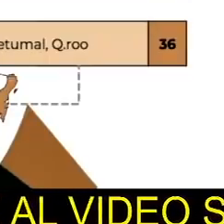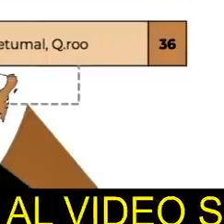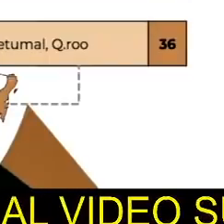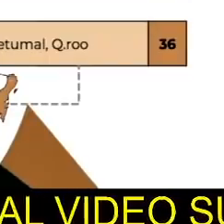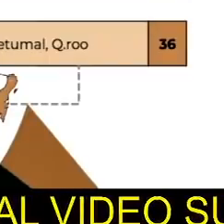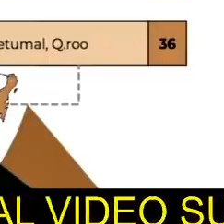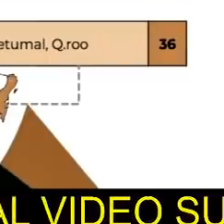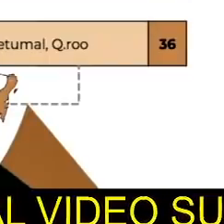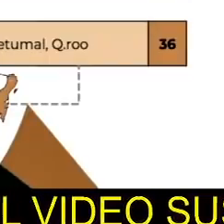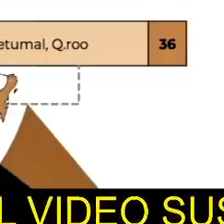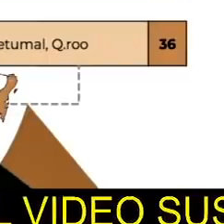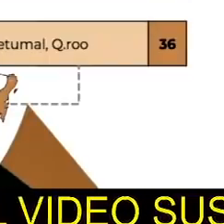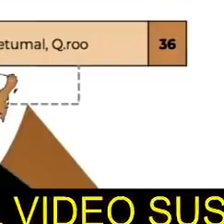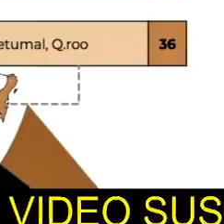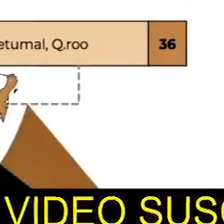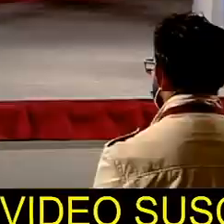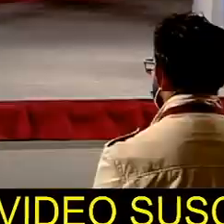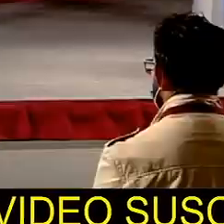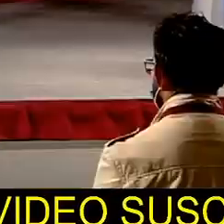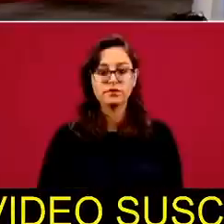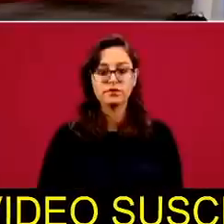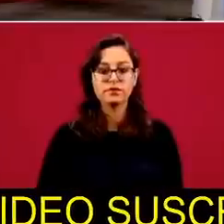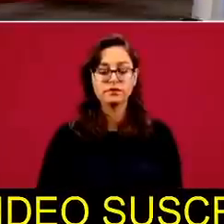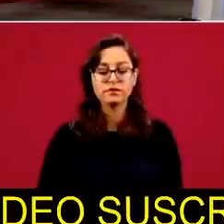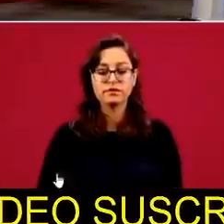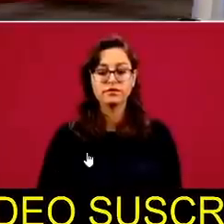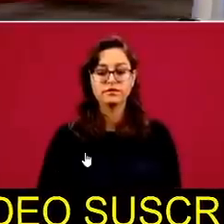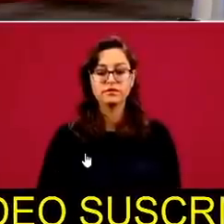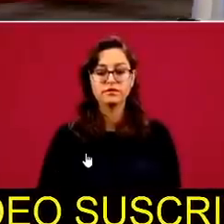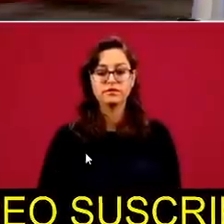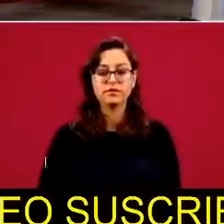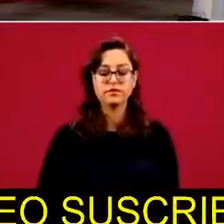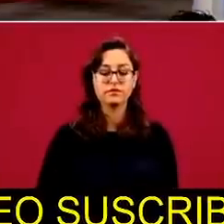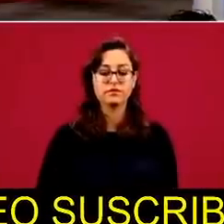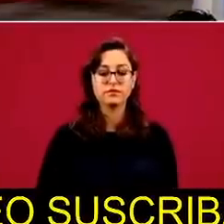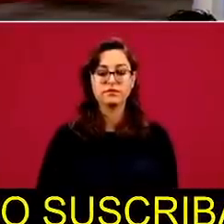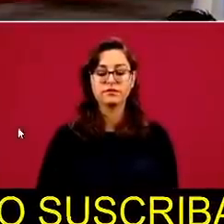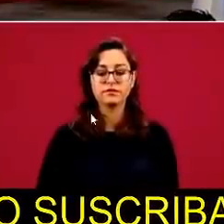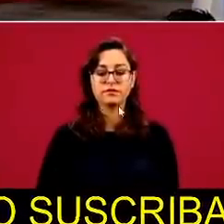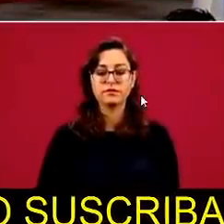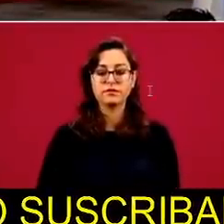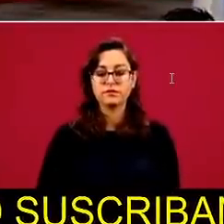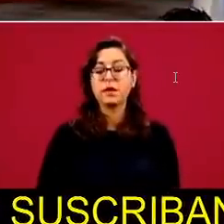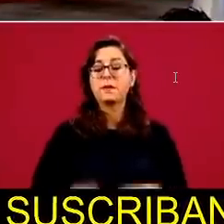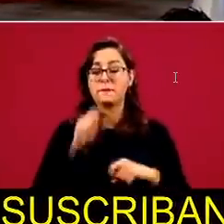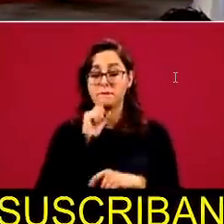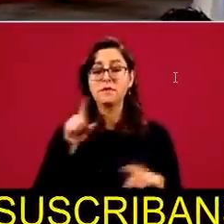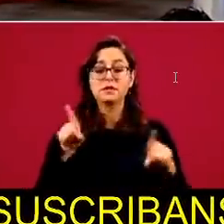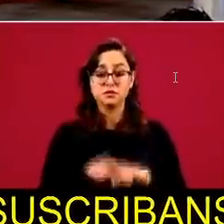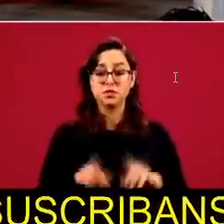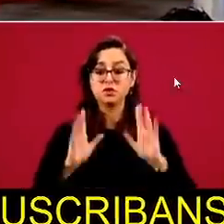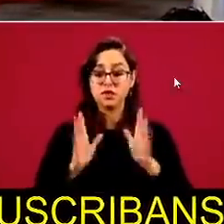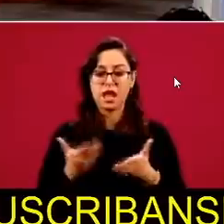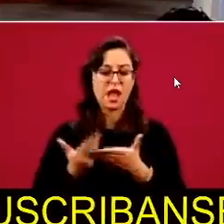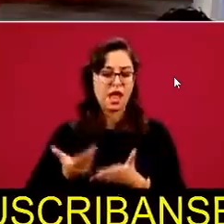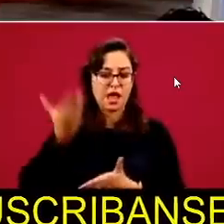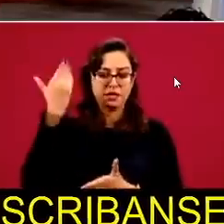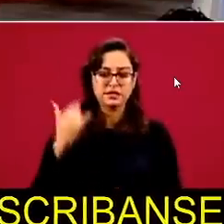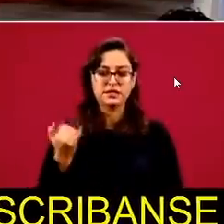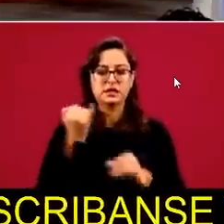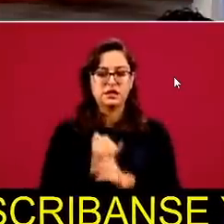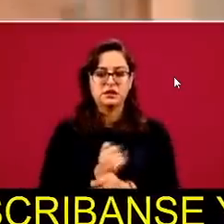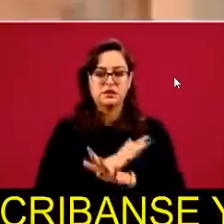19 adelante por favor bueno en otras ocasiones hemos informado ya del